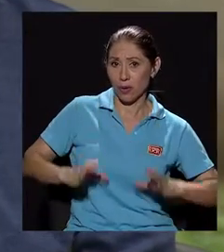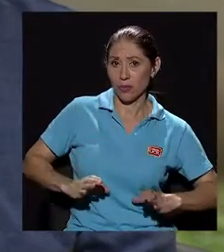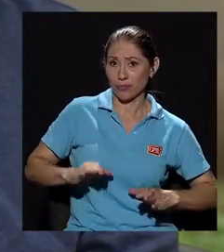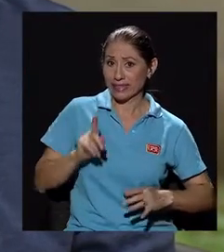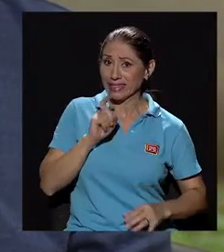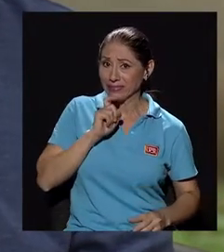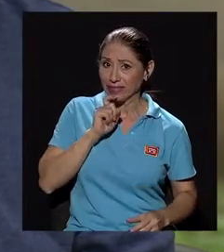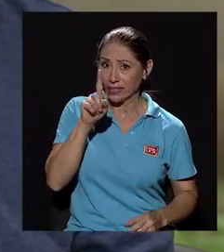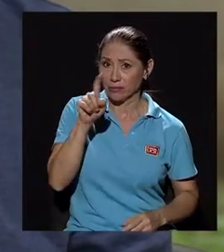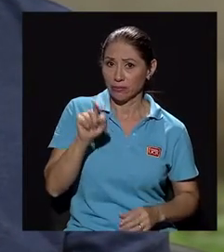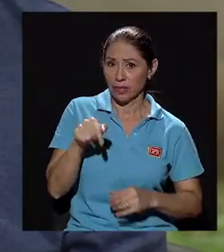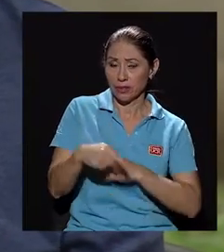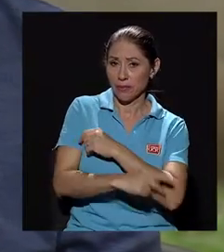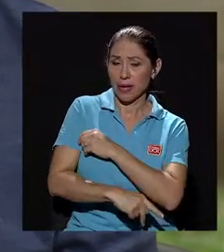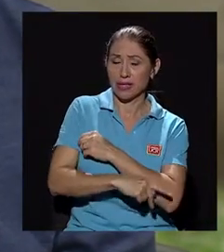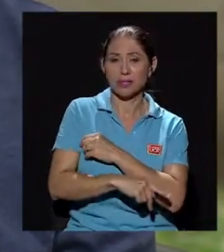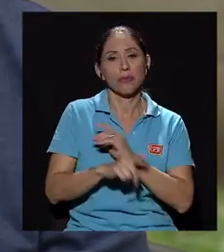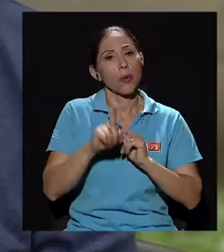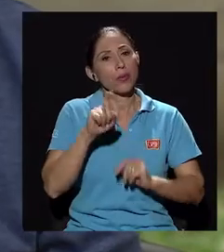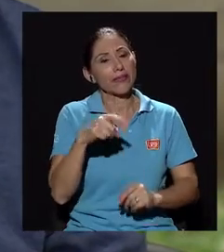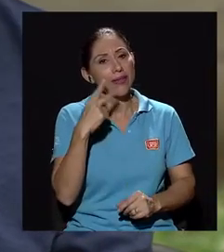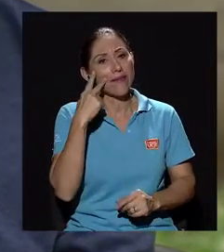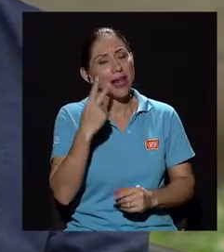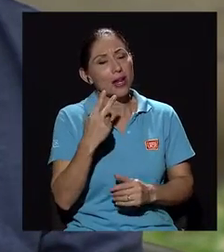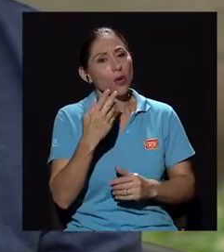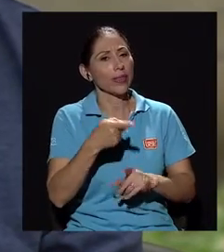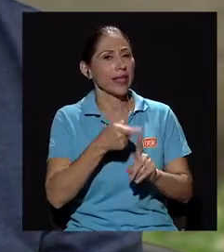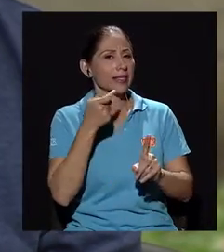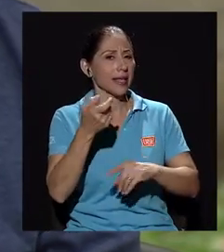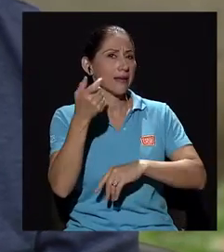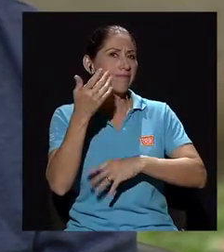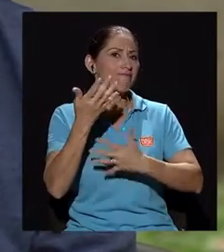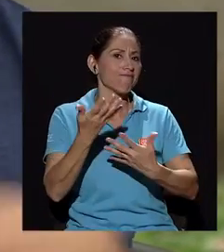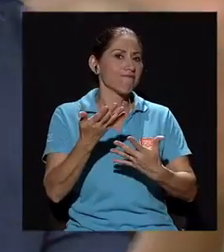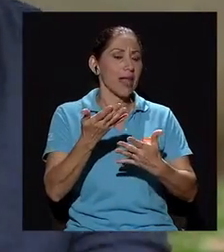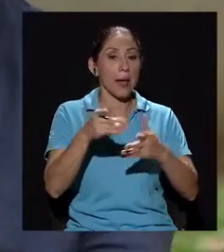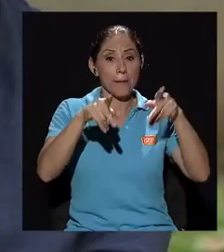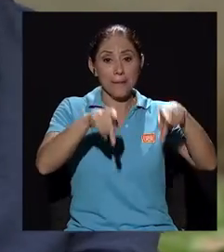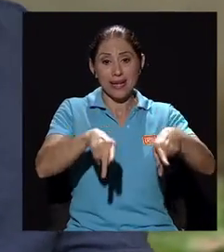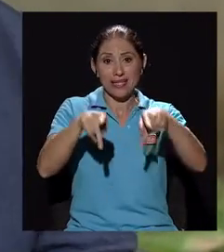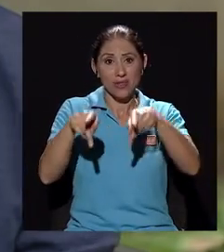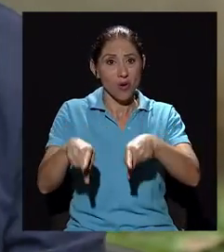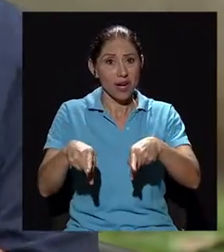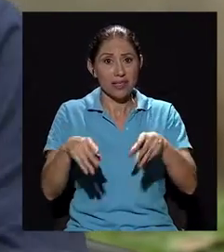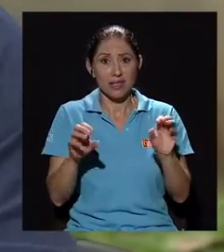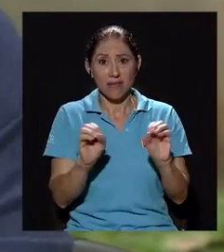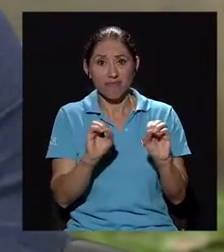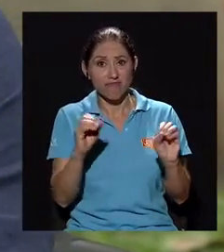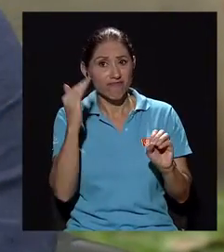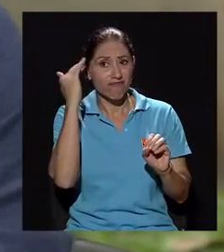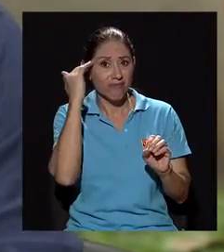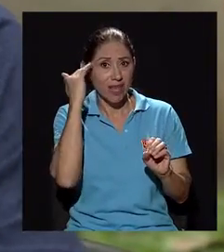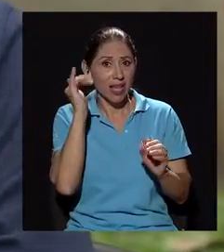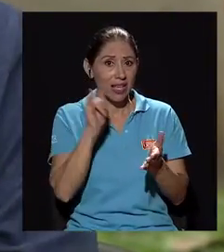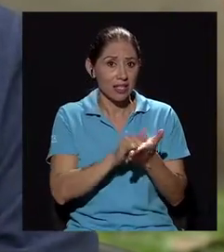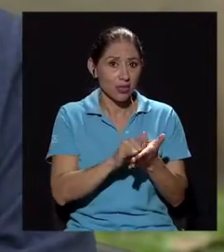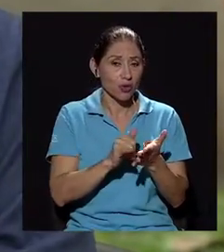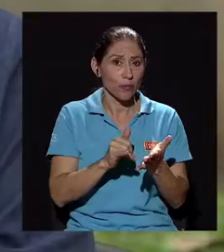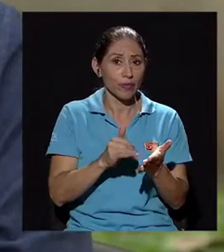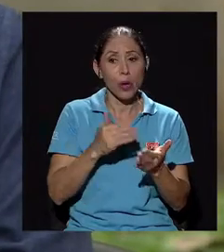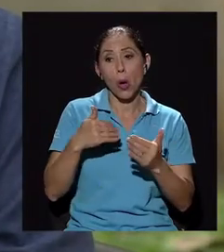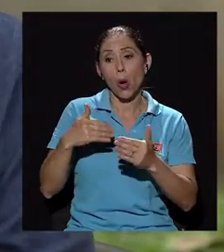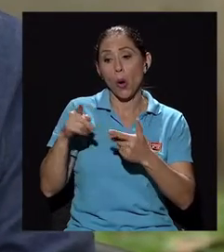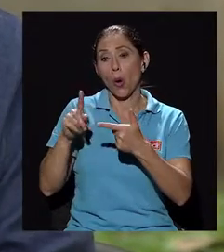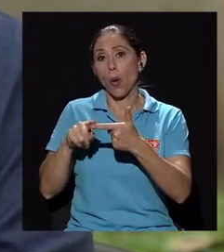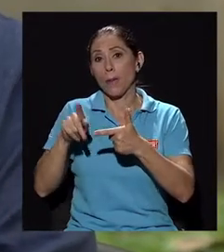el tiempo de las personas que están, qué sé yo, sin conocimiento de esto y en el tiempo de las personas que